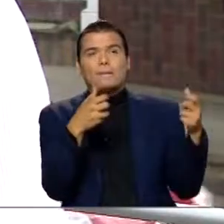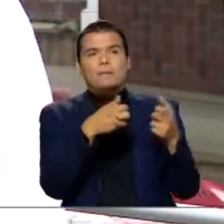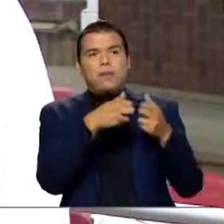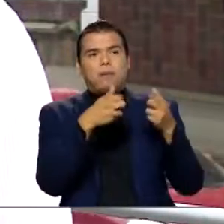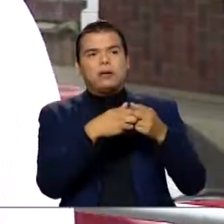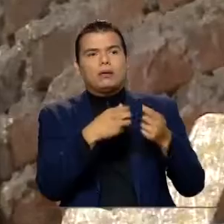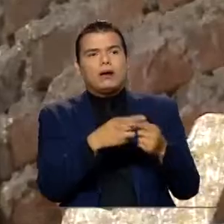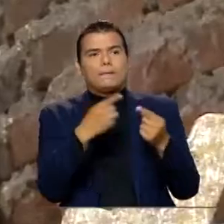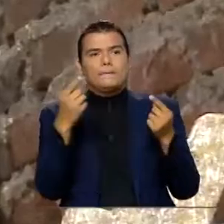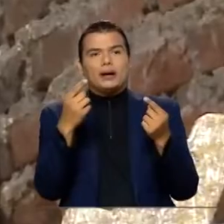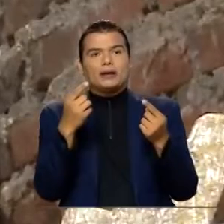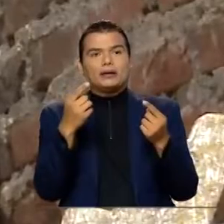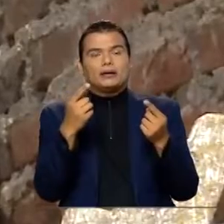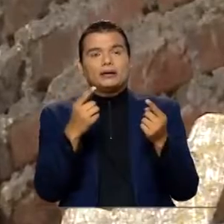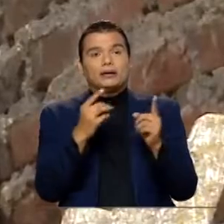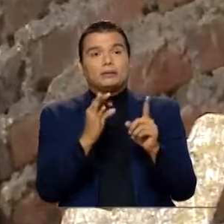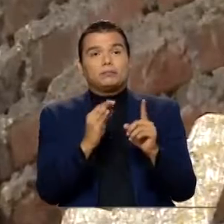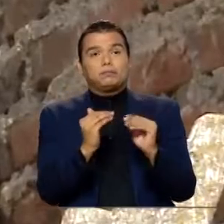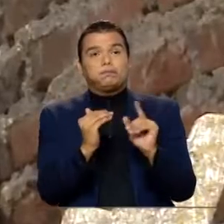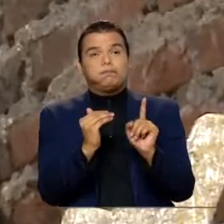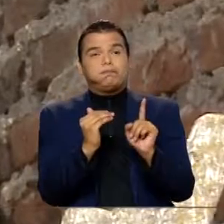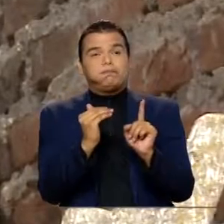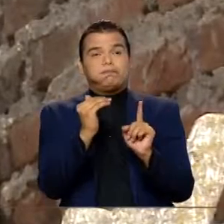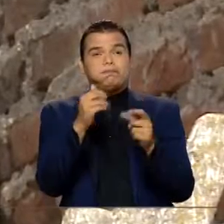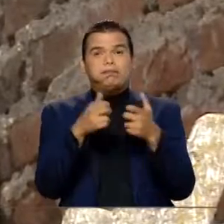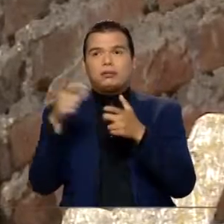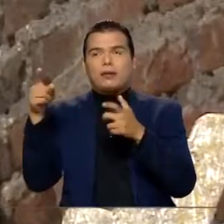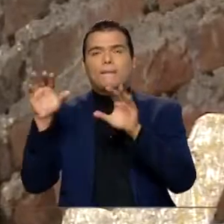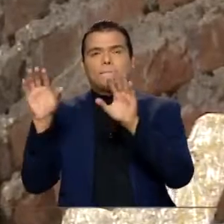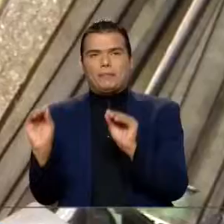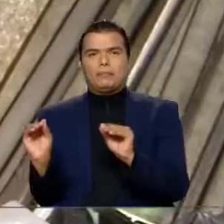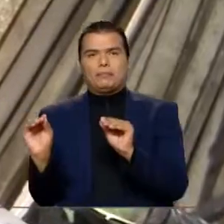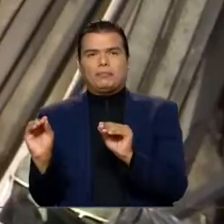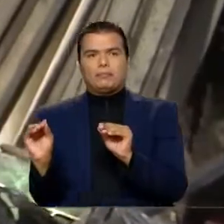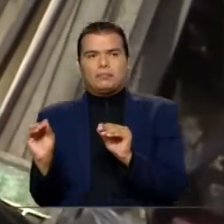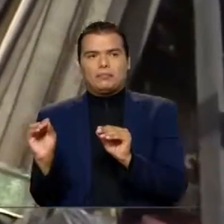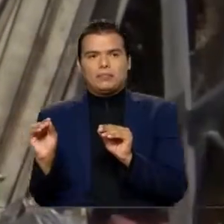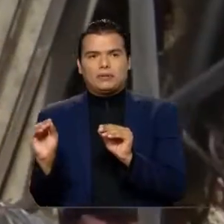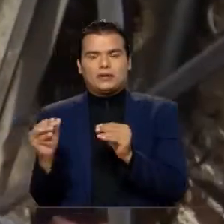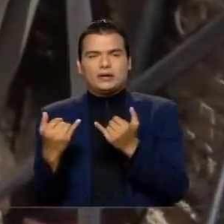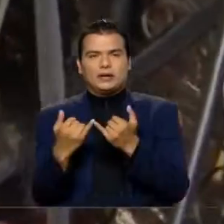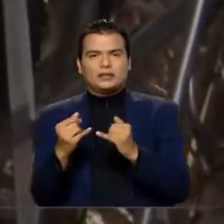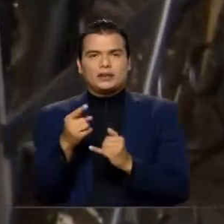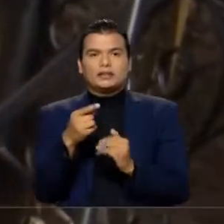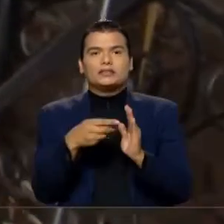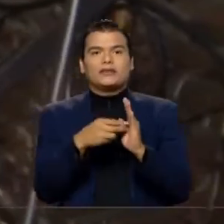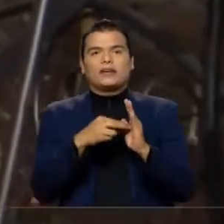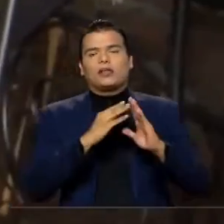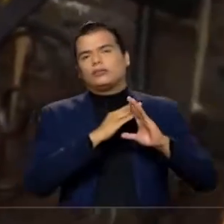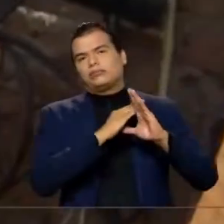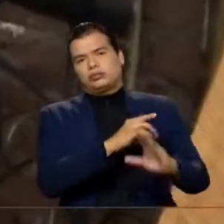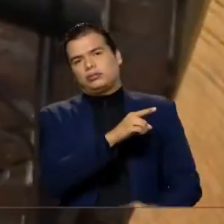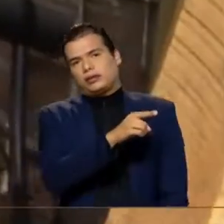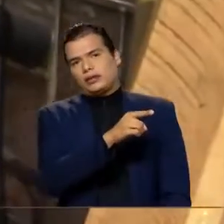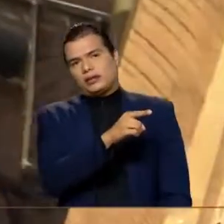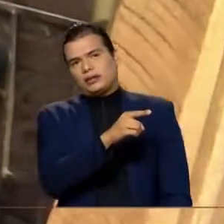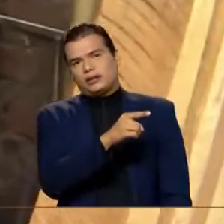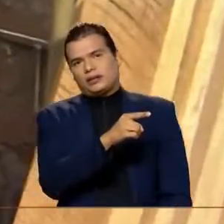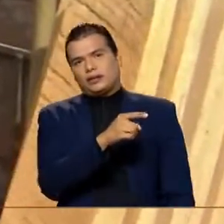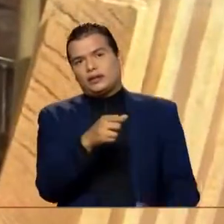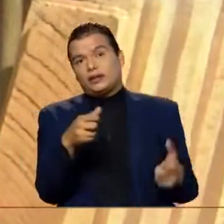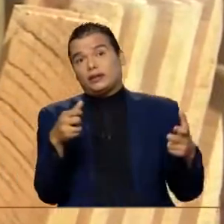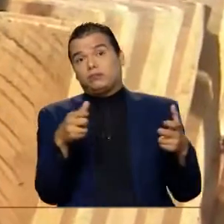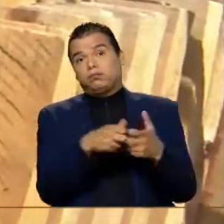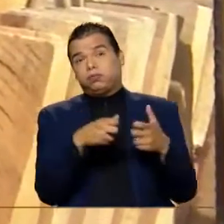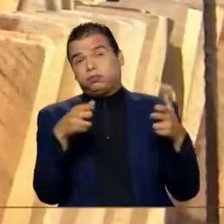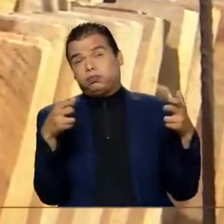cortocircuito y se eleve la corriente, entonces el breaker, el solito, se abre. Entonces al abrirse evita que se sobrecalienten los